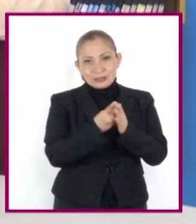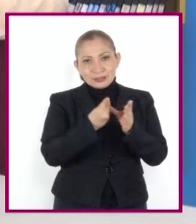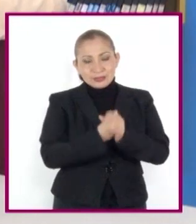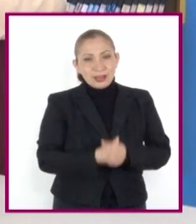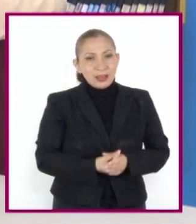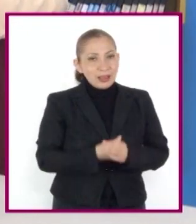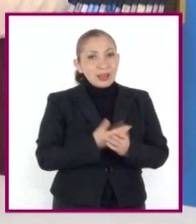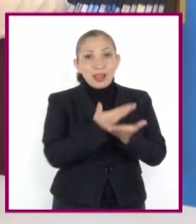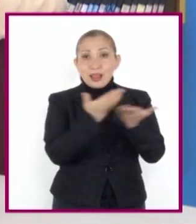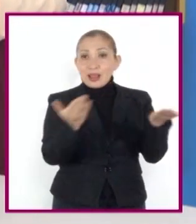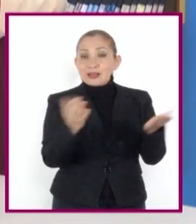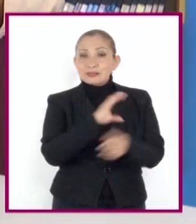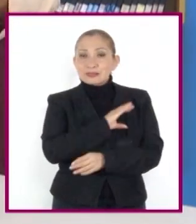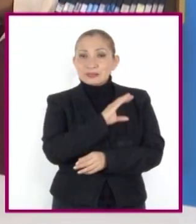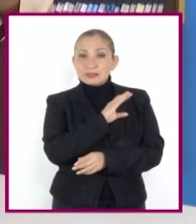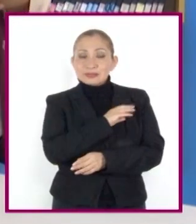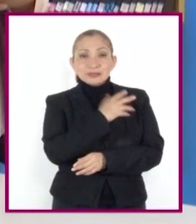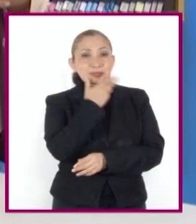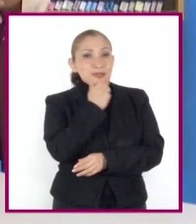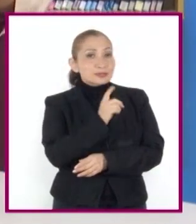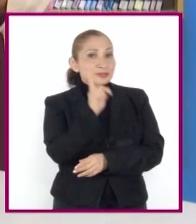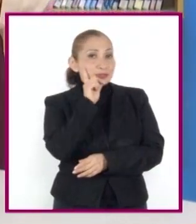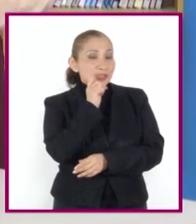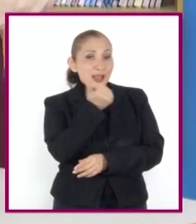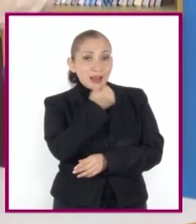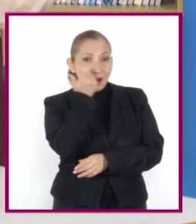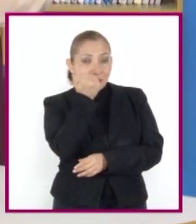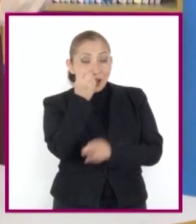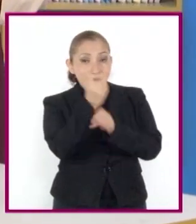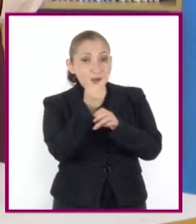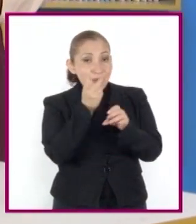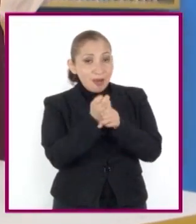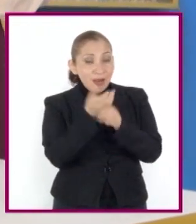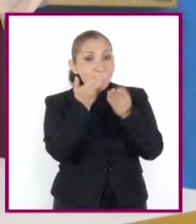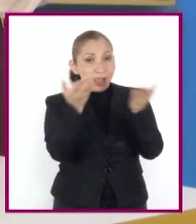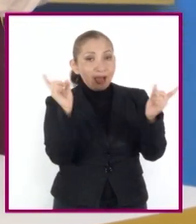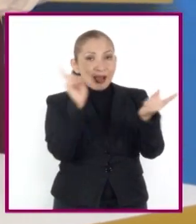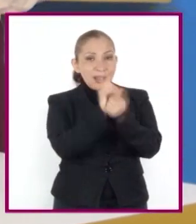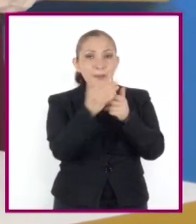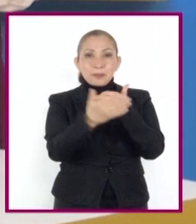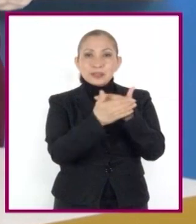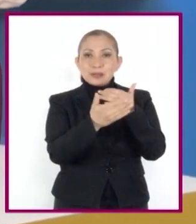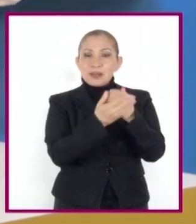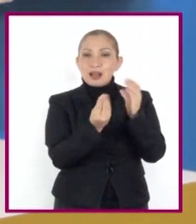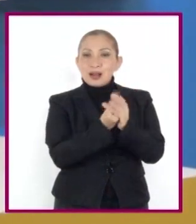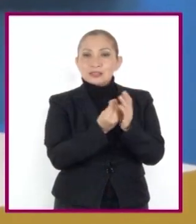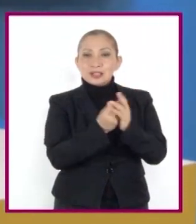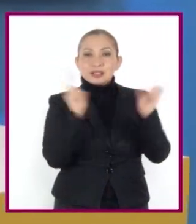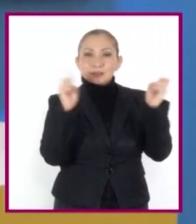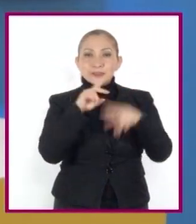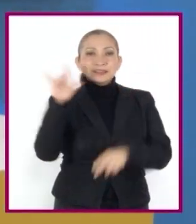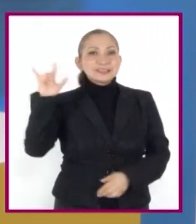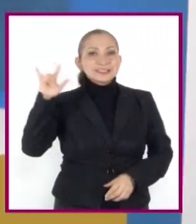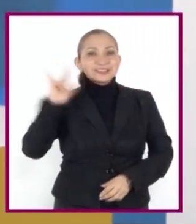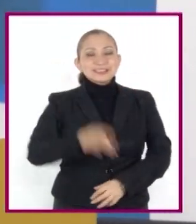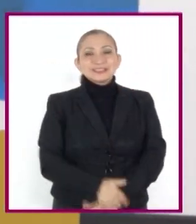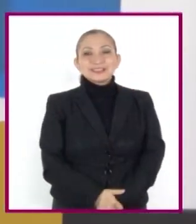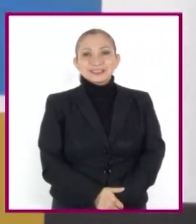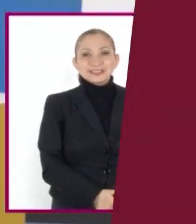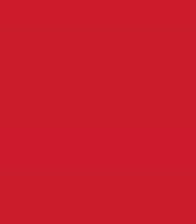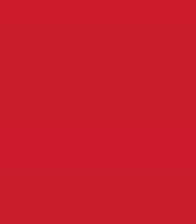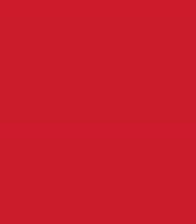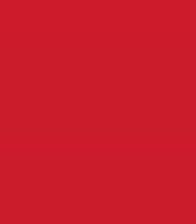sesión. A nuestros estimadas y estimados estudiantes, les invito a encontrarnos en la próxima sesión. ¡Hasta pronto!